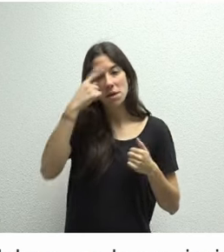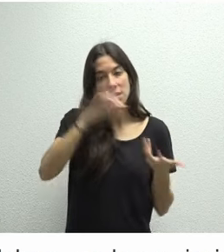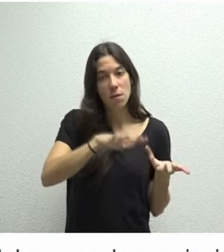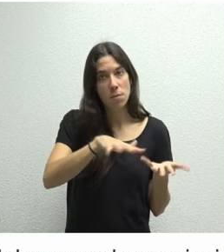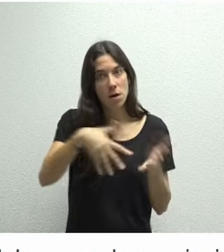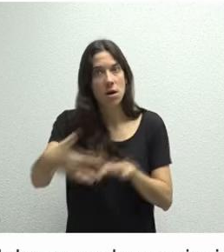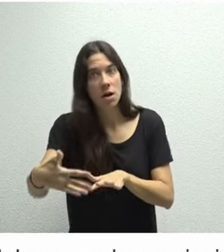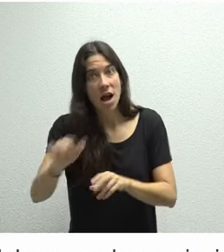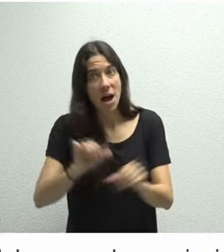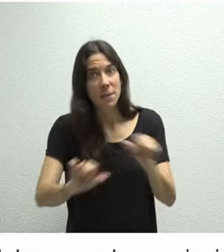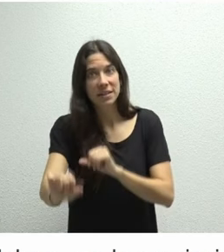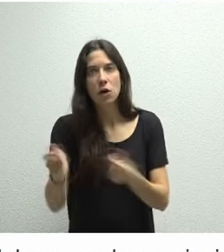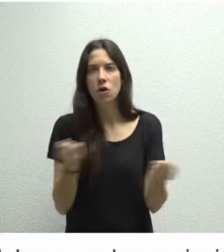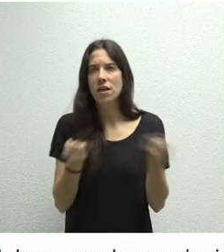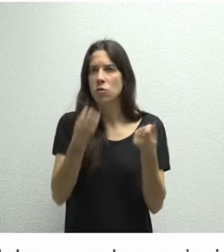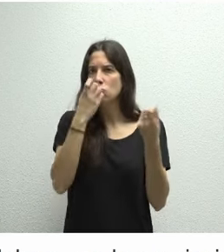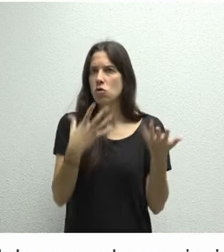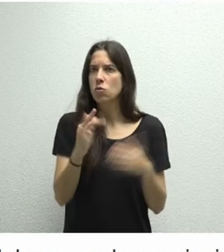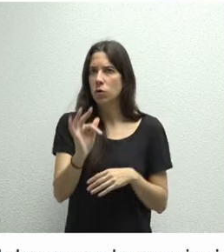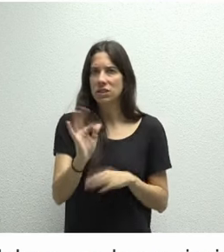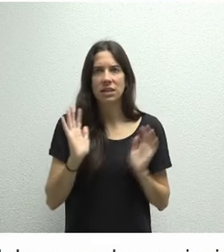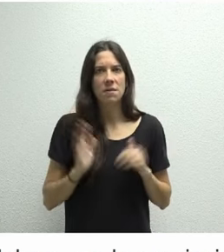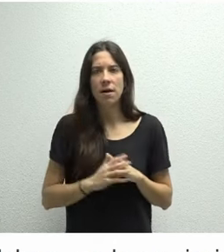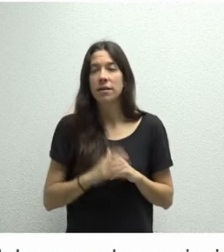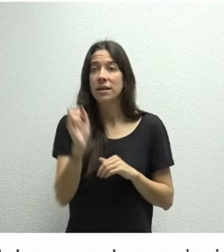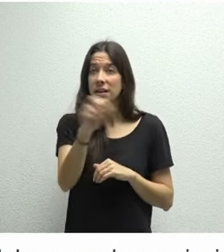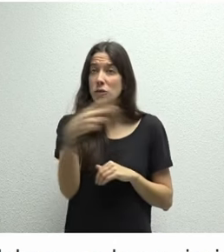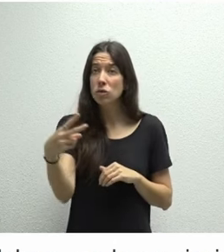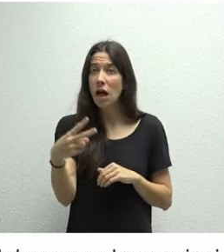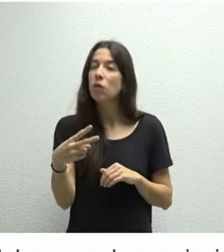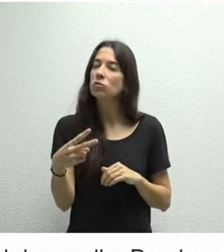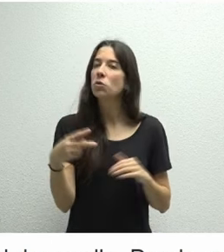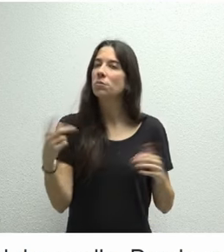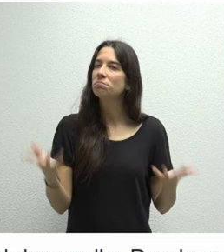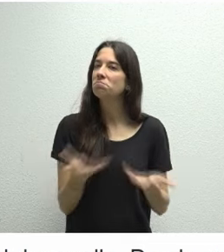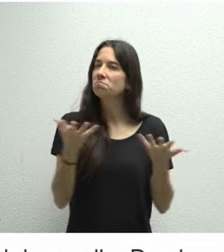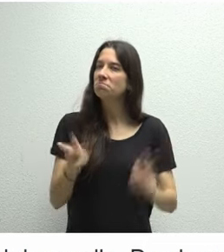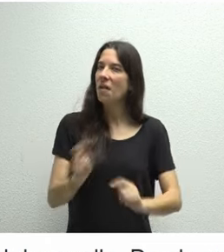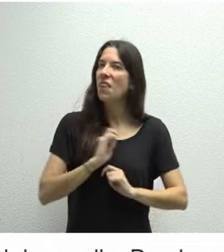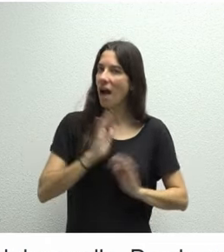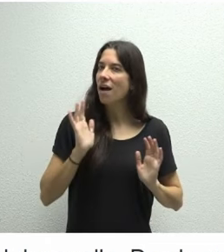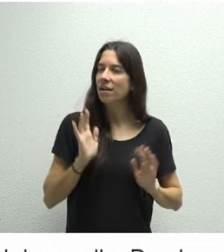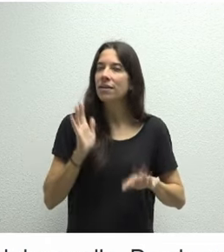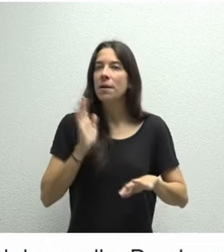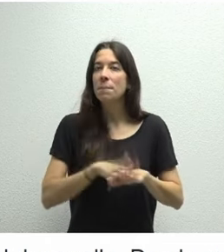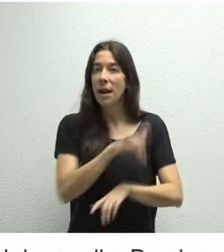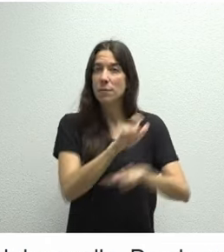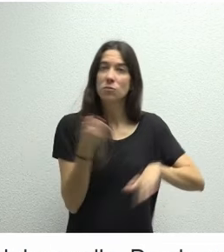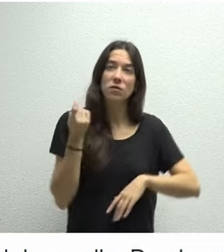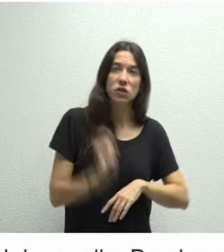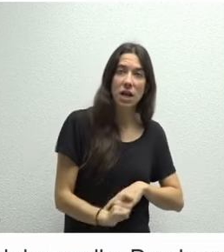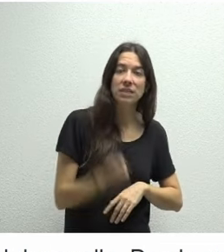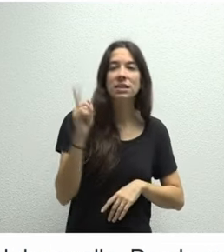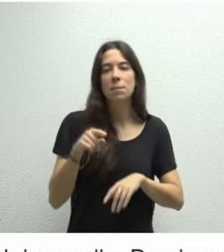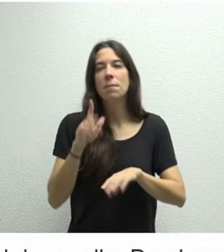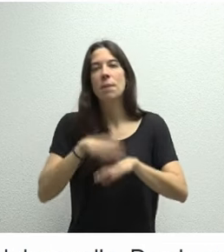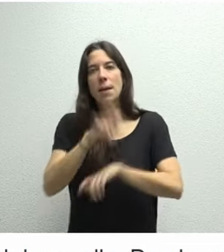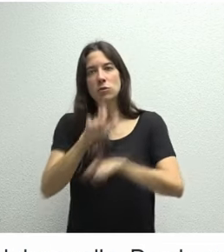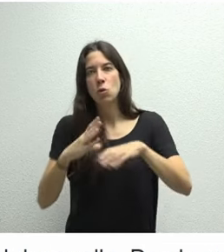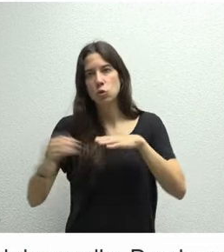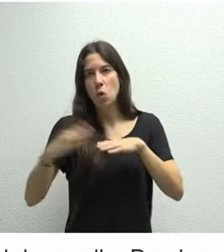coordinación ha sido muy positiva los resultados muy alentadores y tanto para Los profesionales como para los